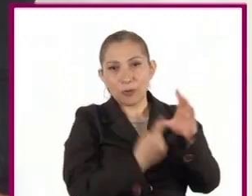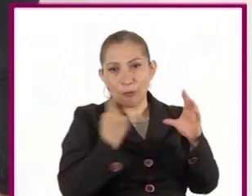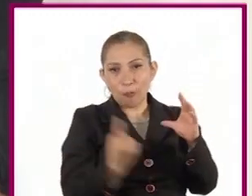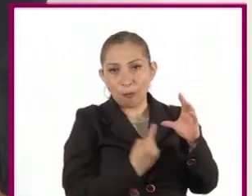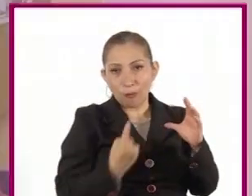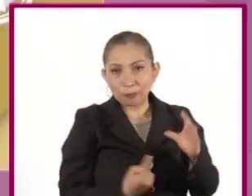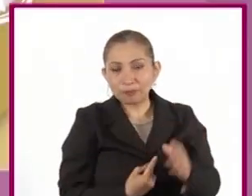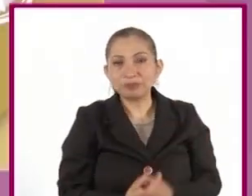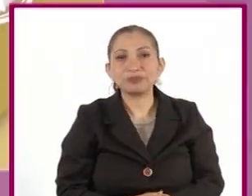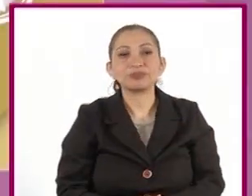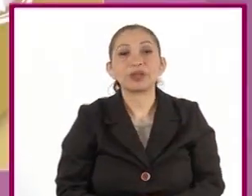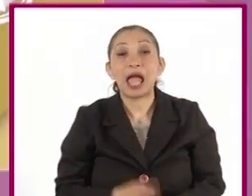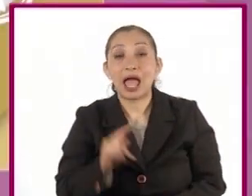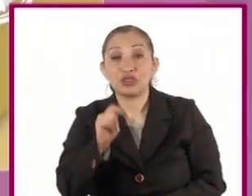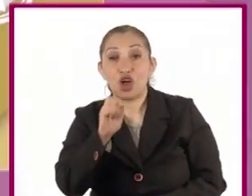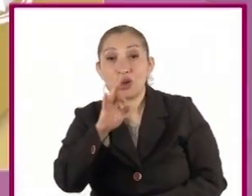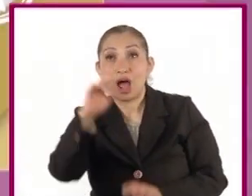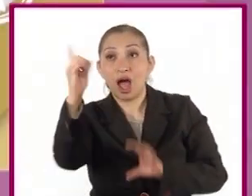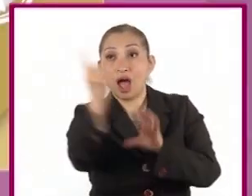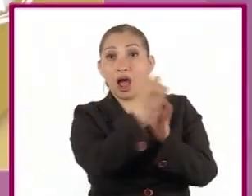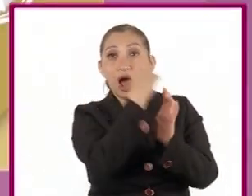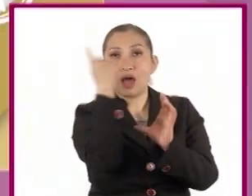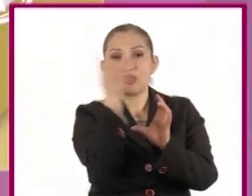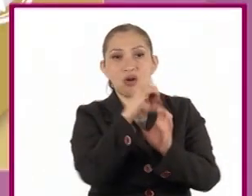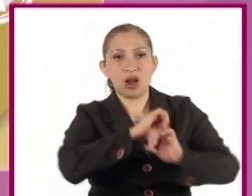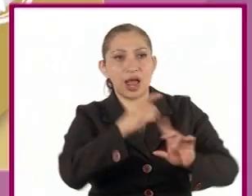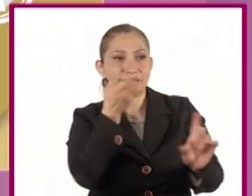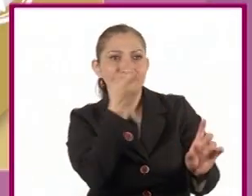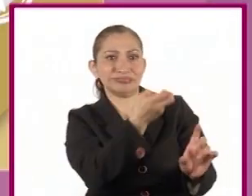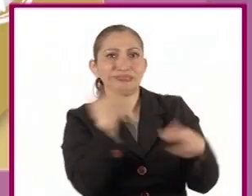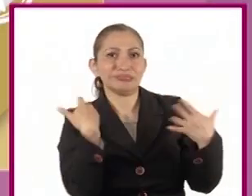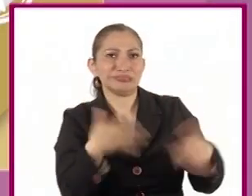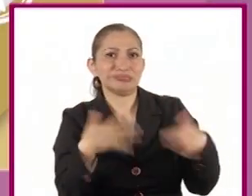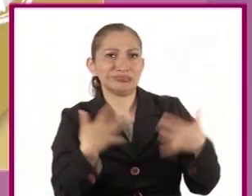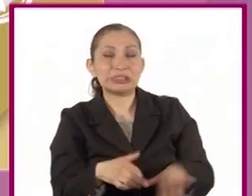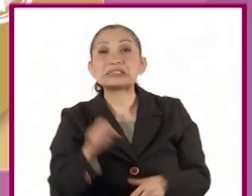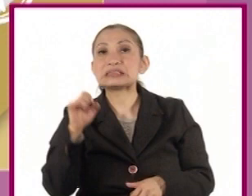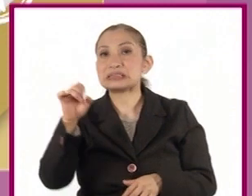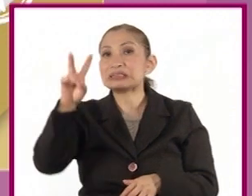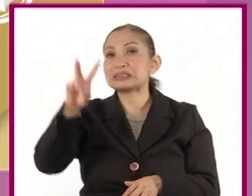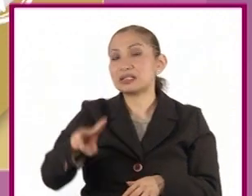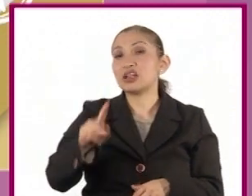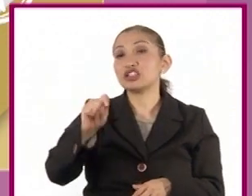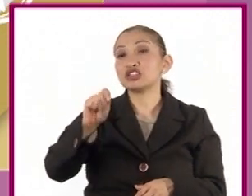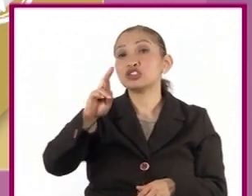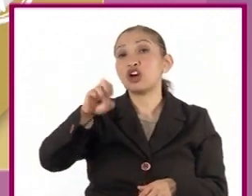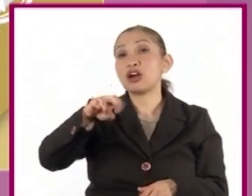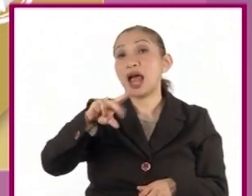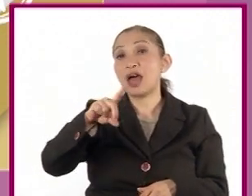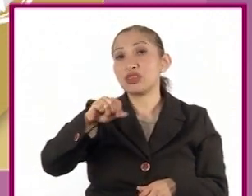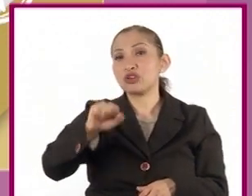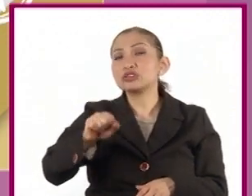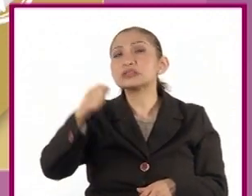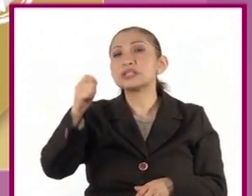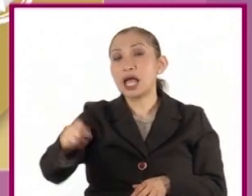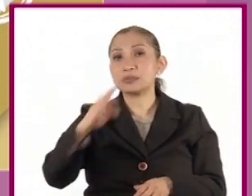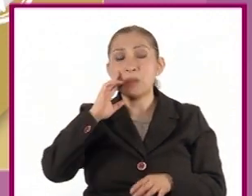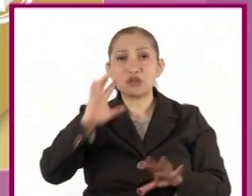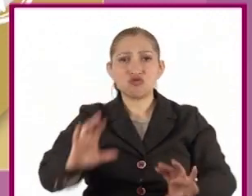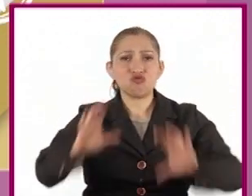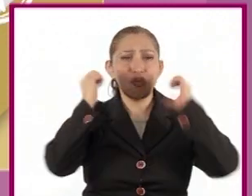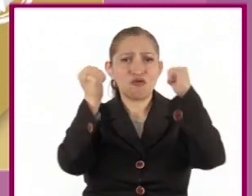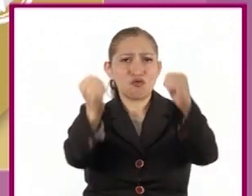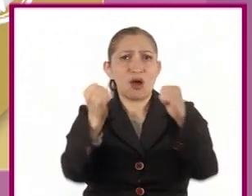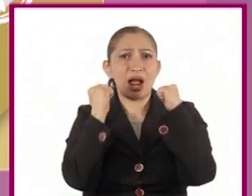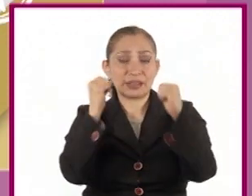Ah, claro. Los tornados no podían faltar, maestra. Así es, los tornados son fenómenos más violentos que